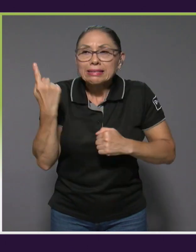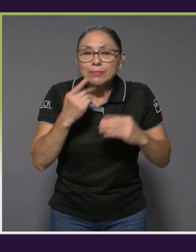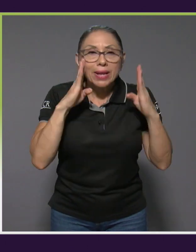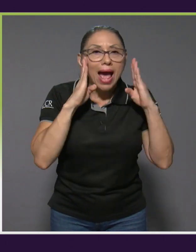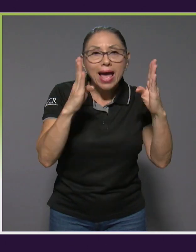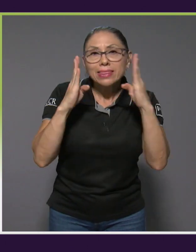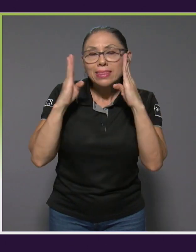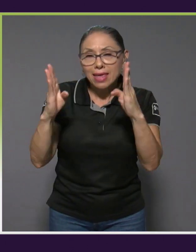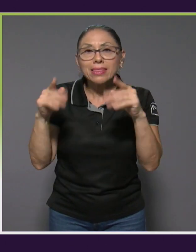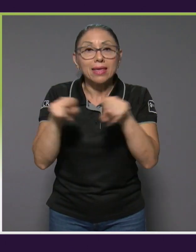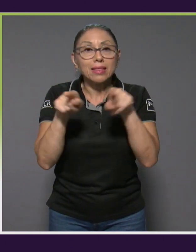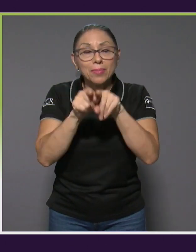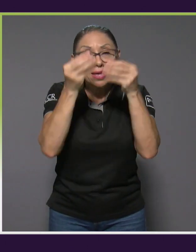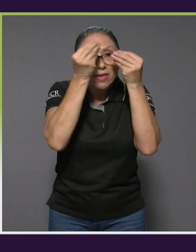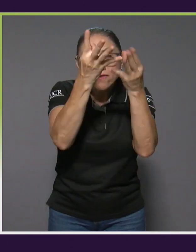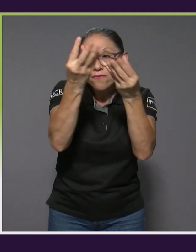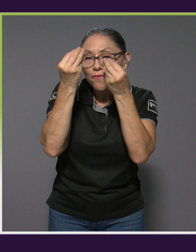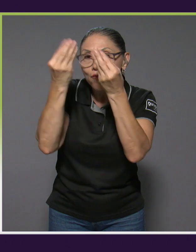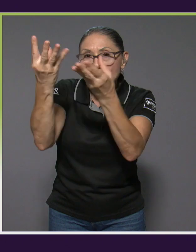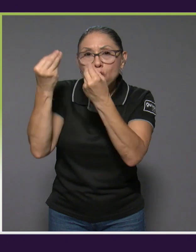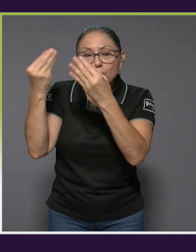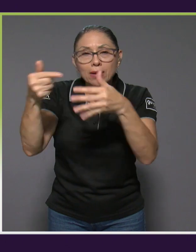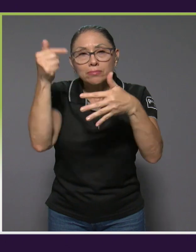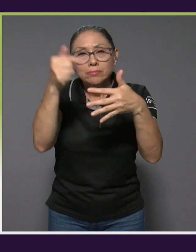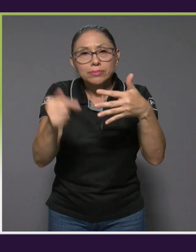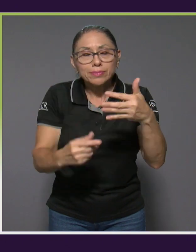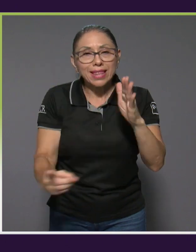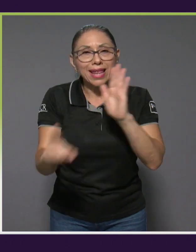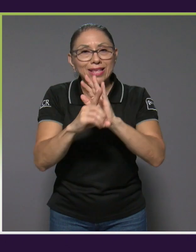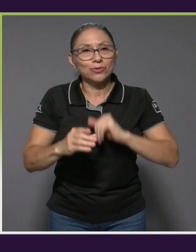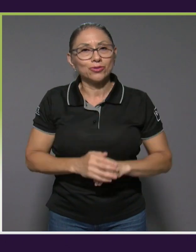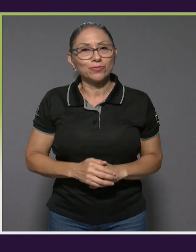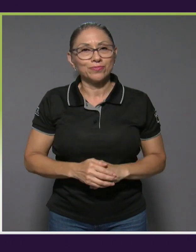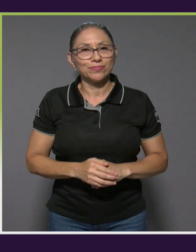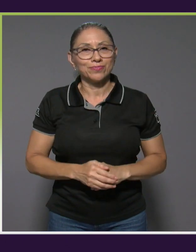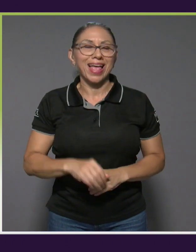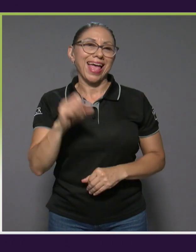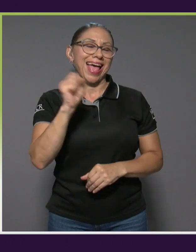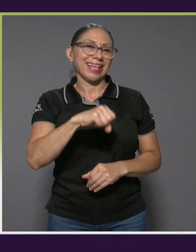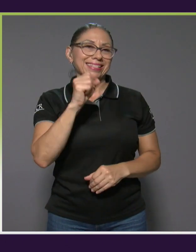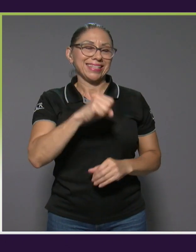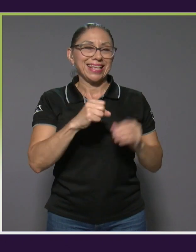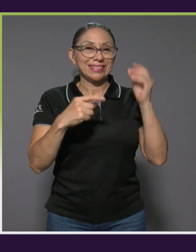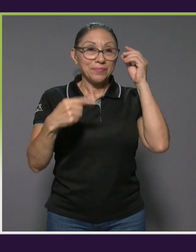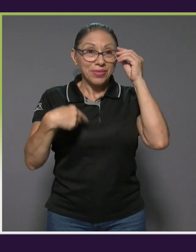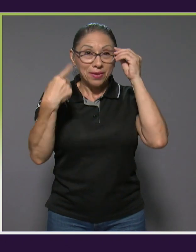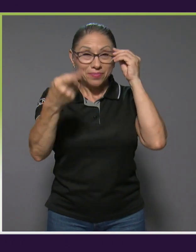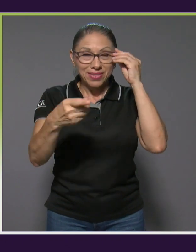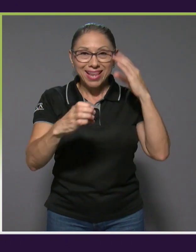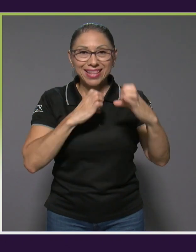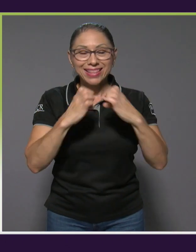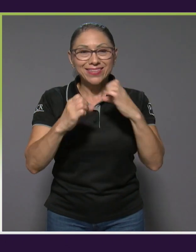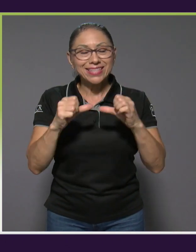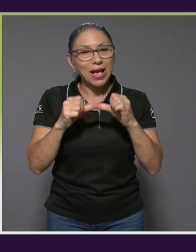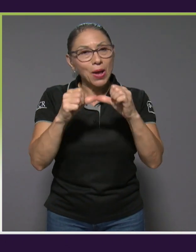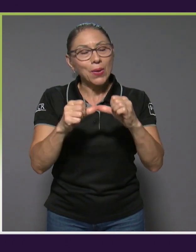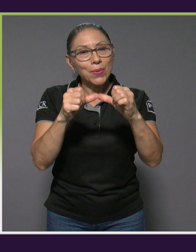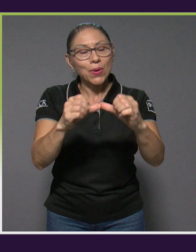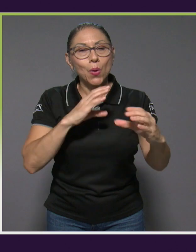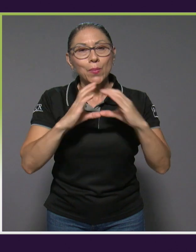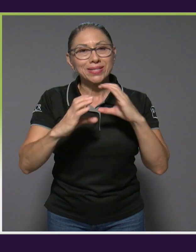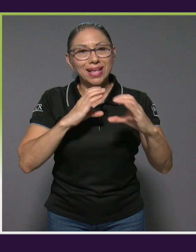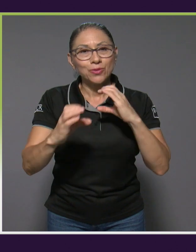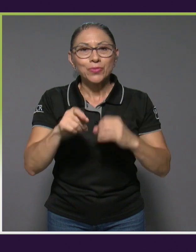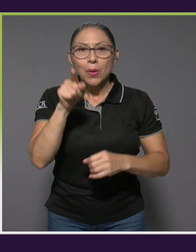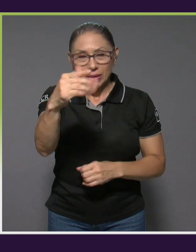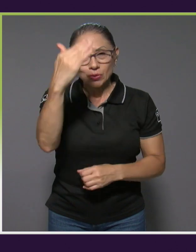informan a las personas sobre todos estos derechos. Así es, y en el siguiente bloque de esta entrevista vamos a seguir conversando para que usted